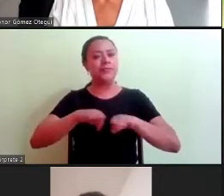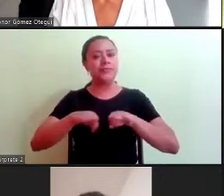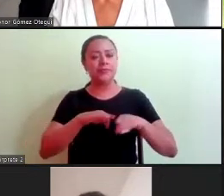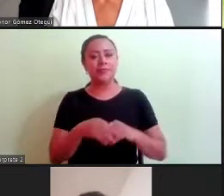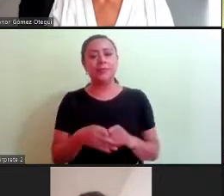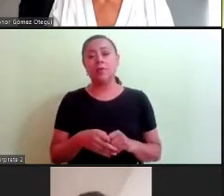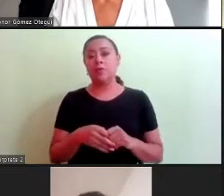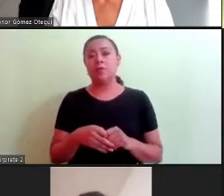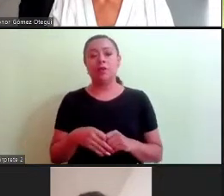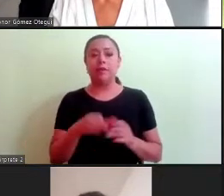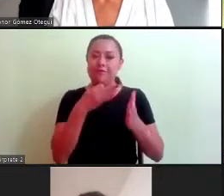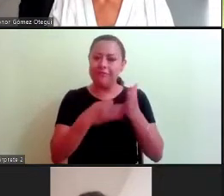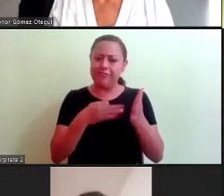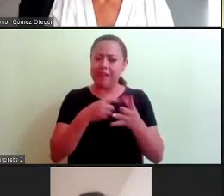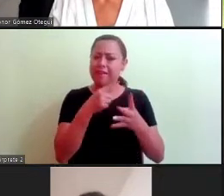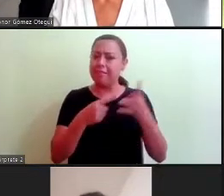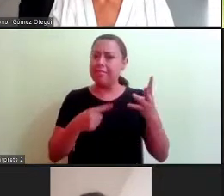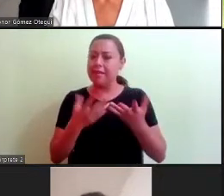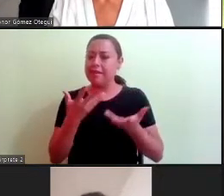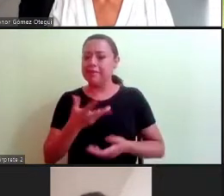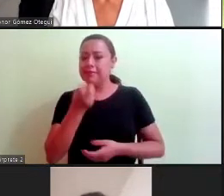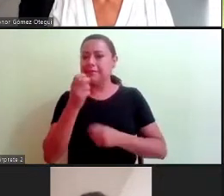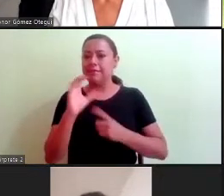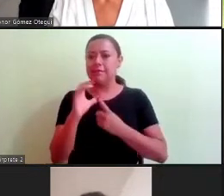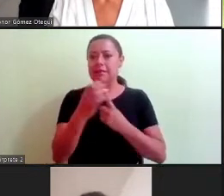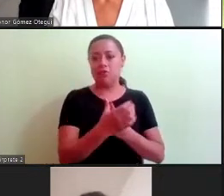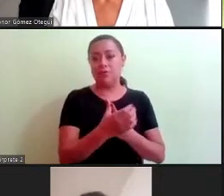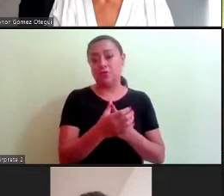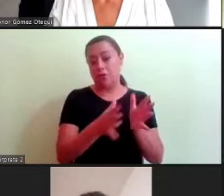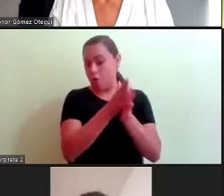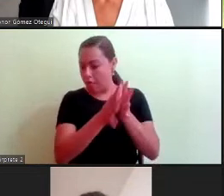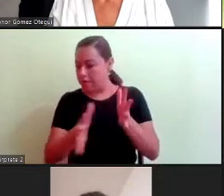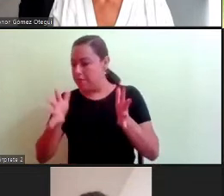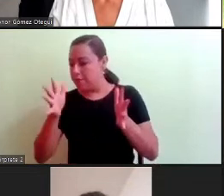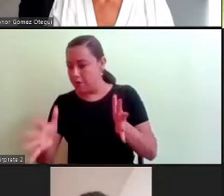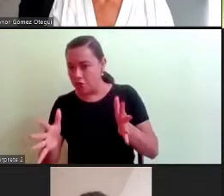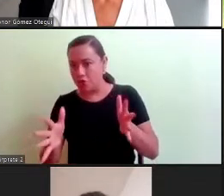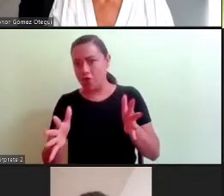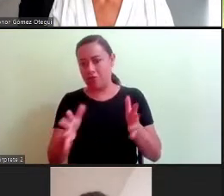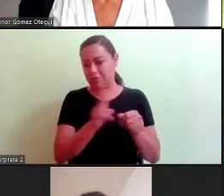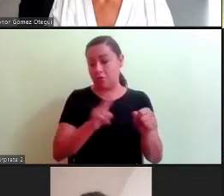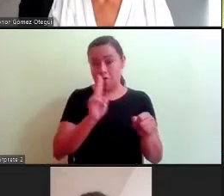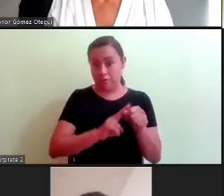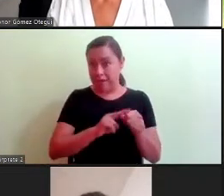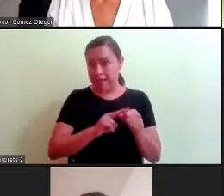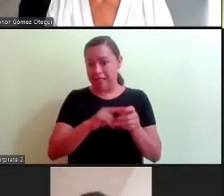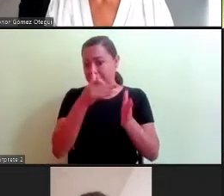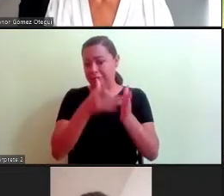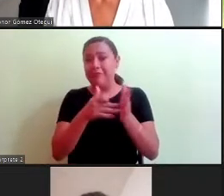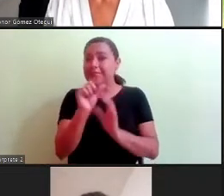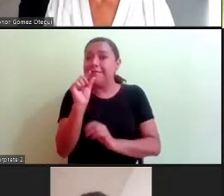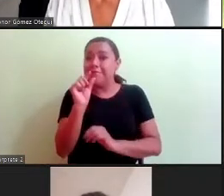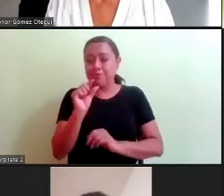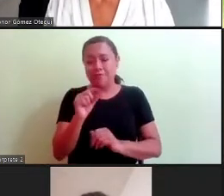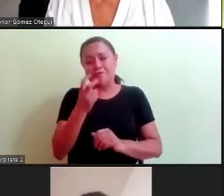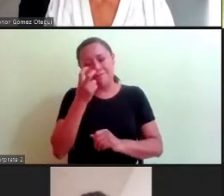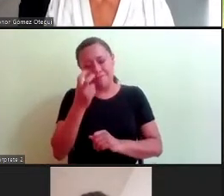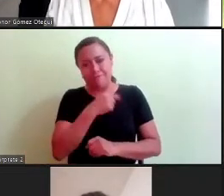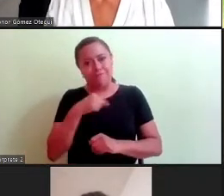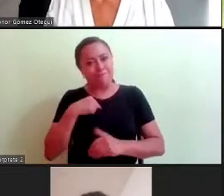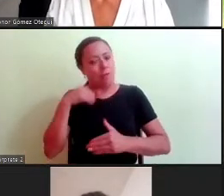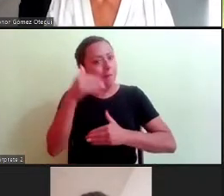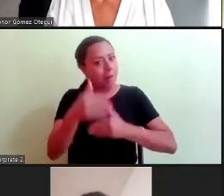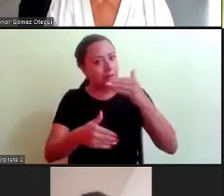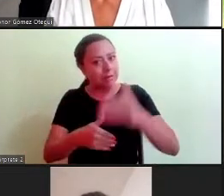que tenemos pendiente en la comisión, nos queda poco del periodo ordinario y espero que podamos avanzar en ello por el bien de todas